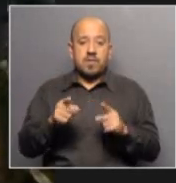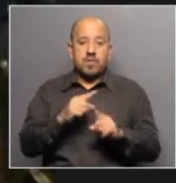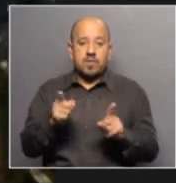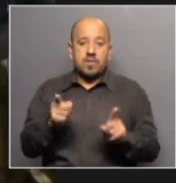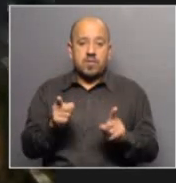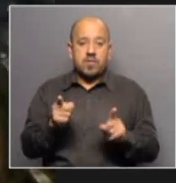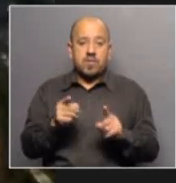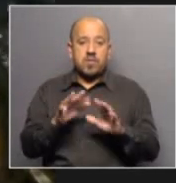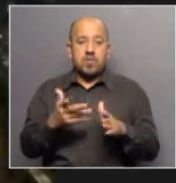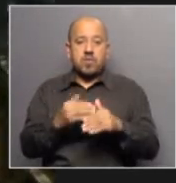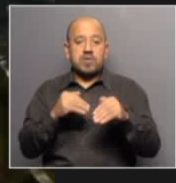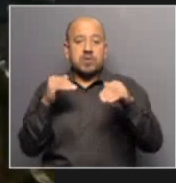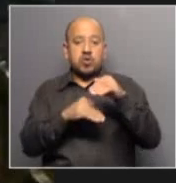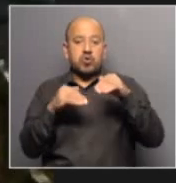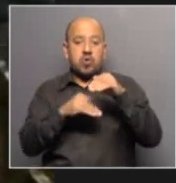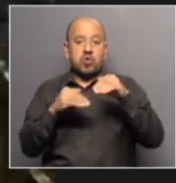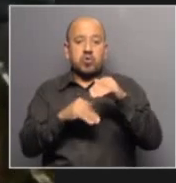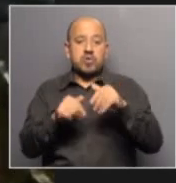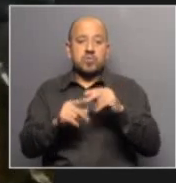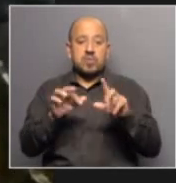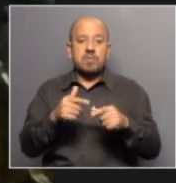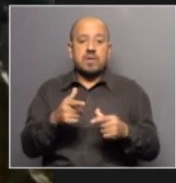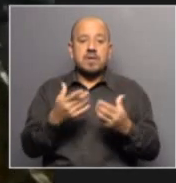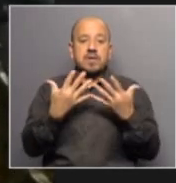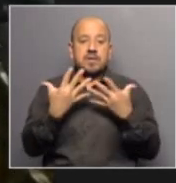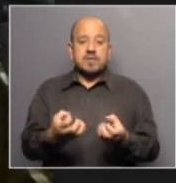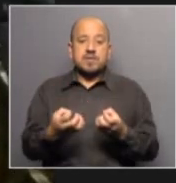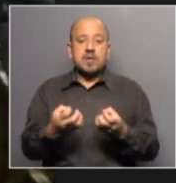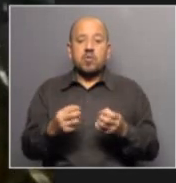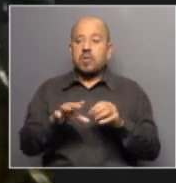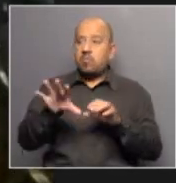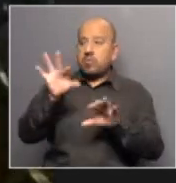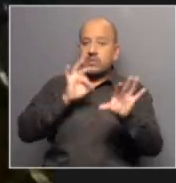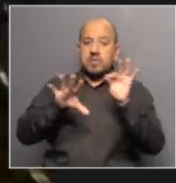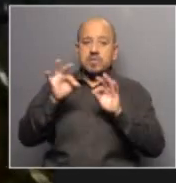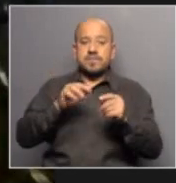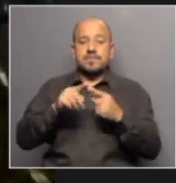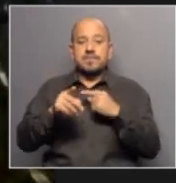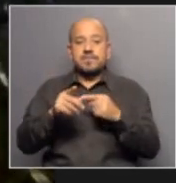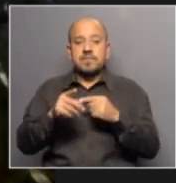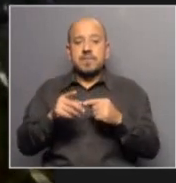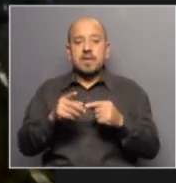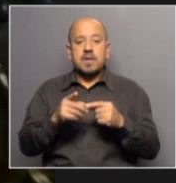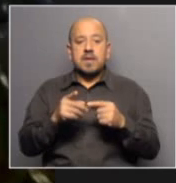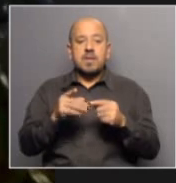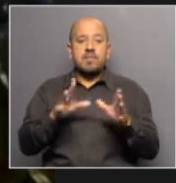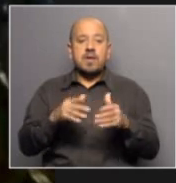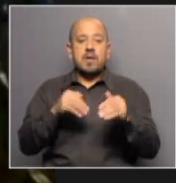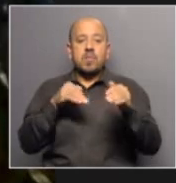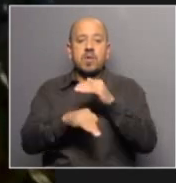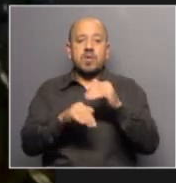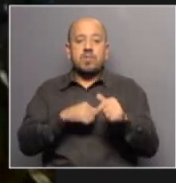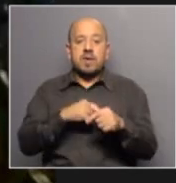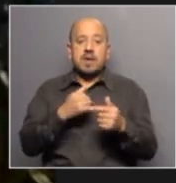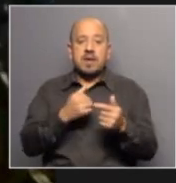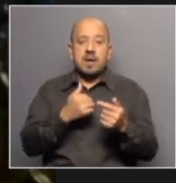stock, ¿no? Es un proceso de secado, uno después selecciona lo que mejor le parece para guardar para su